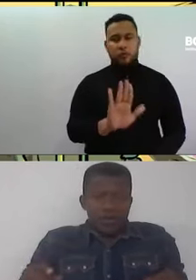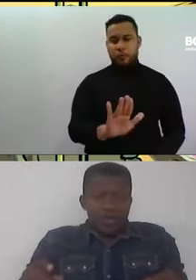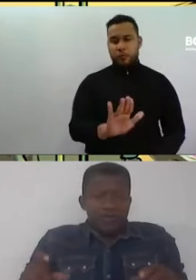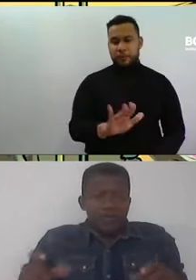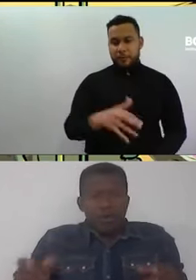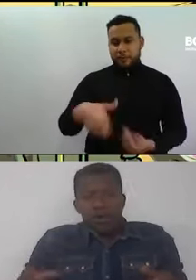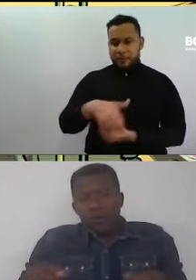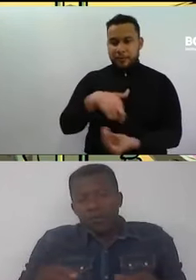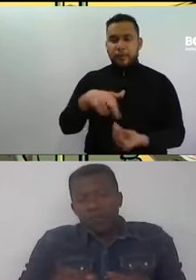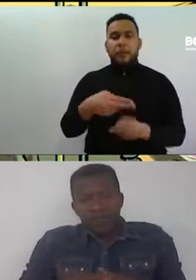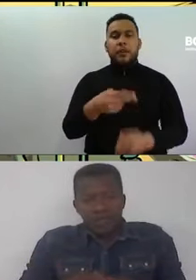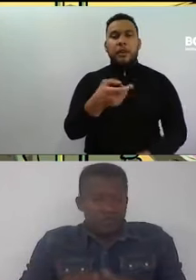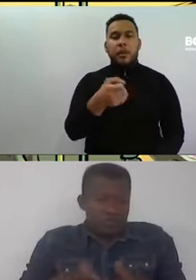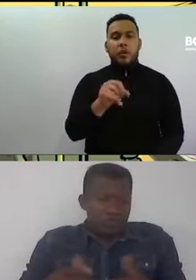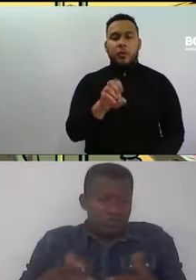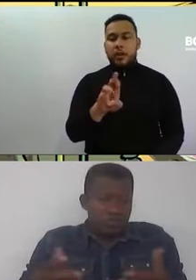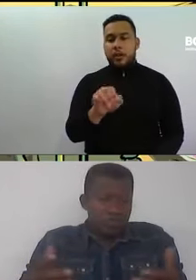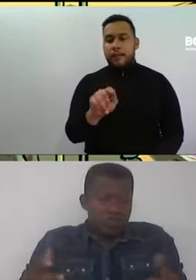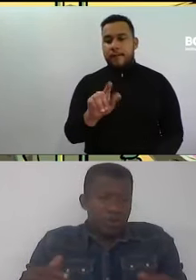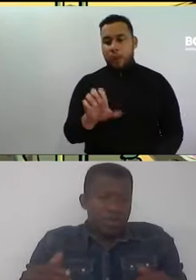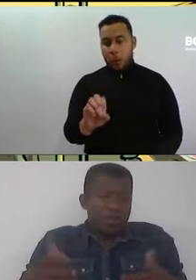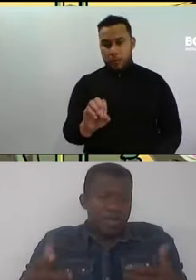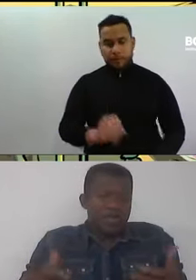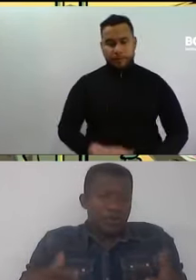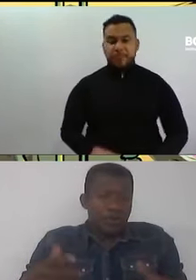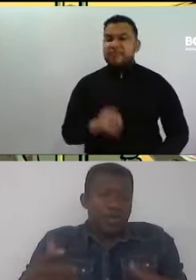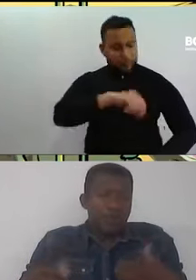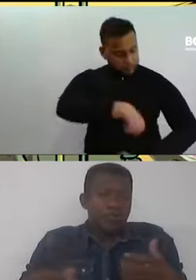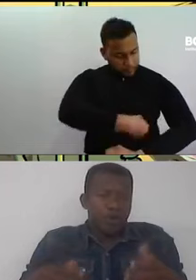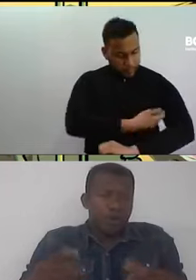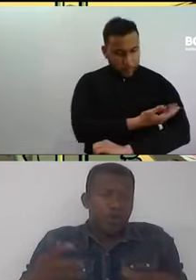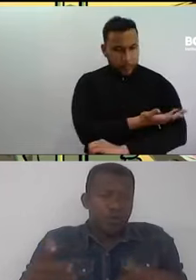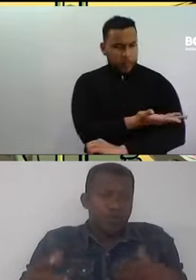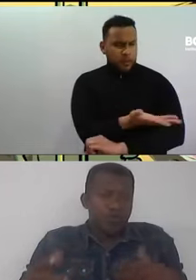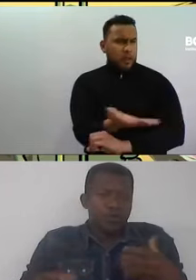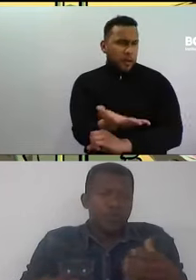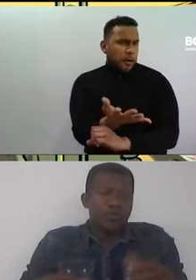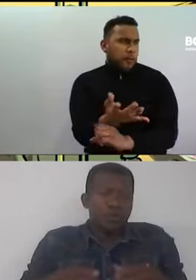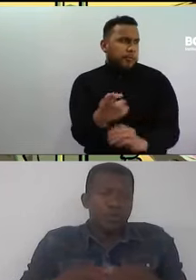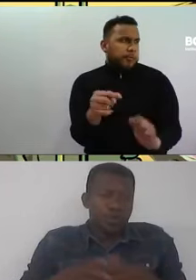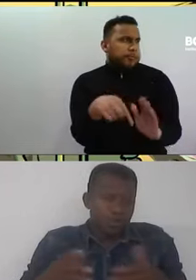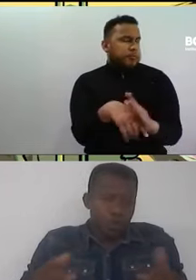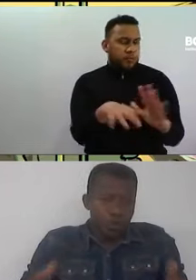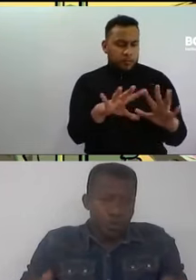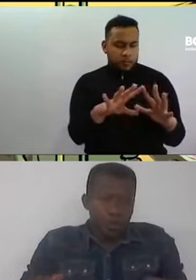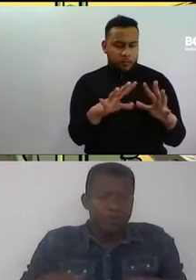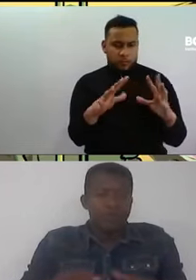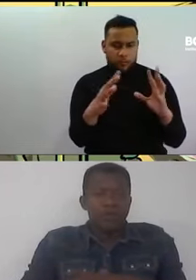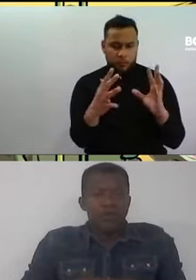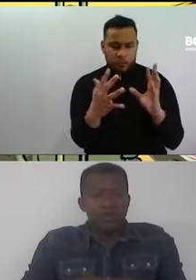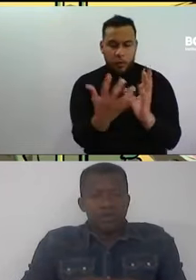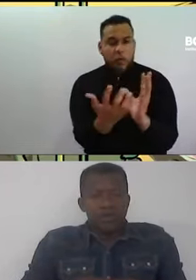Cardumer y Flo es un poema que toca un poco nuestro mundo mortuorio.